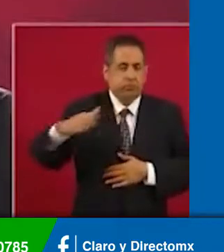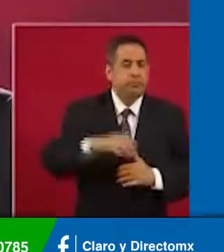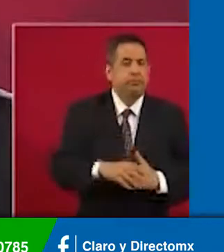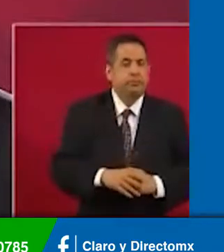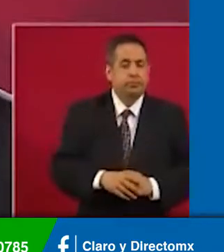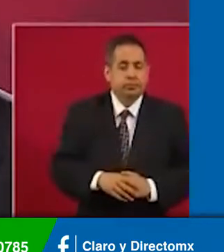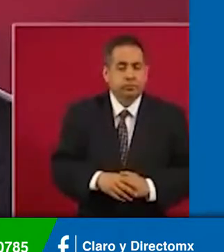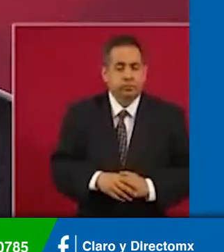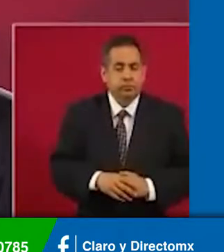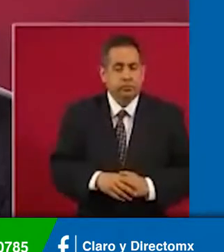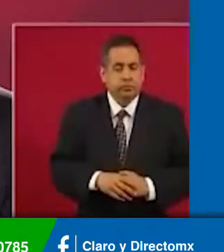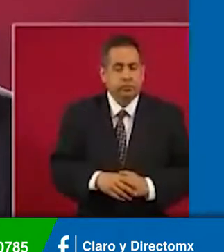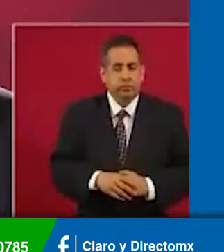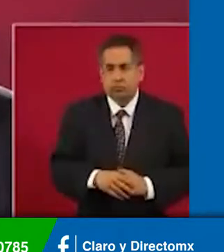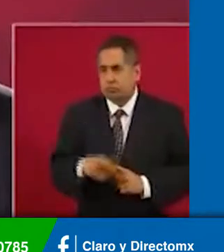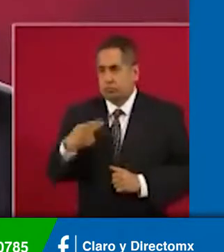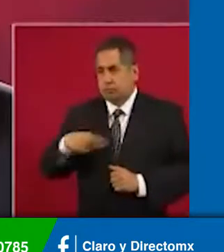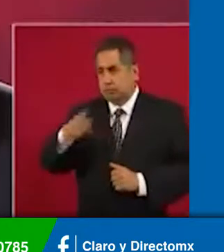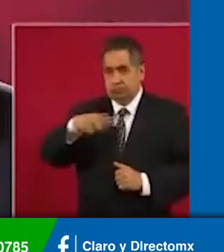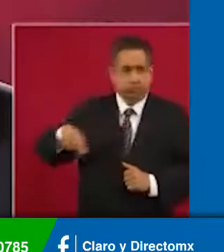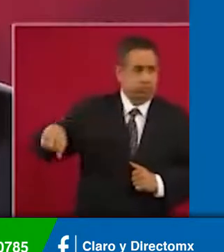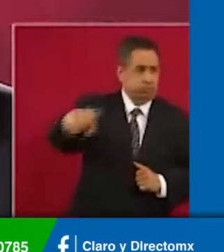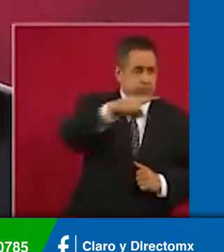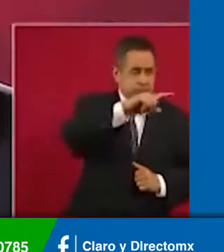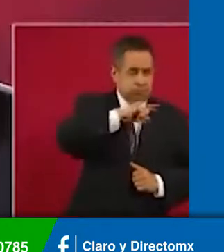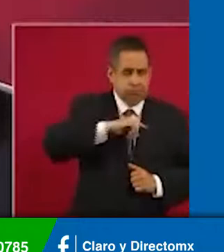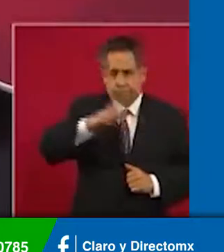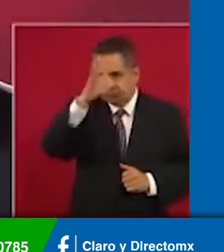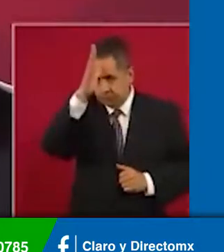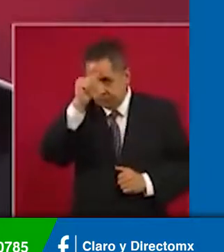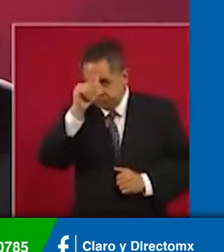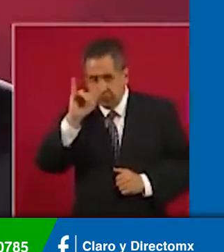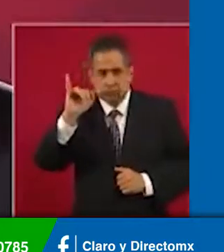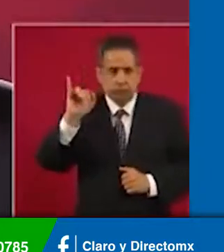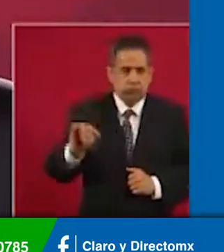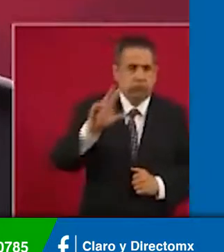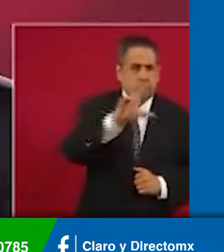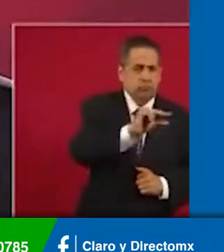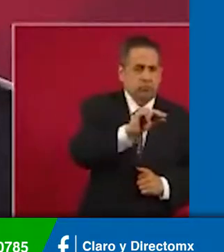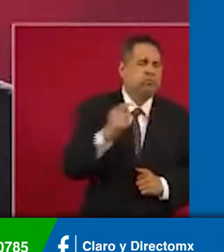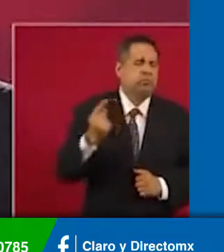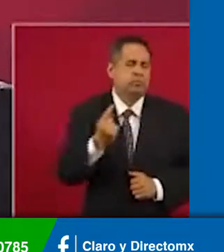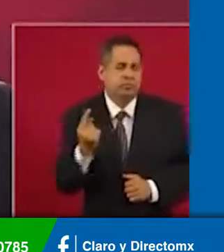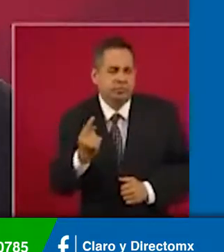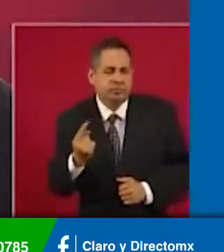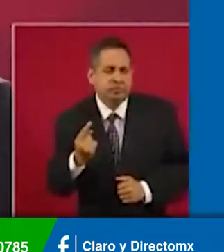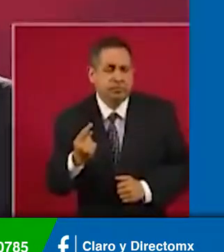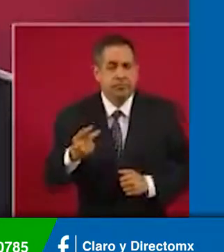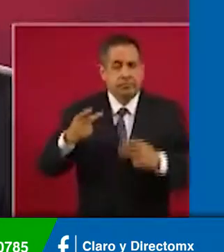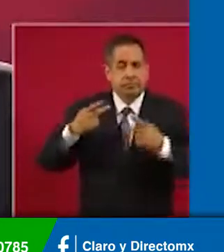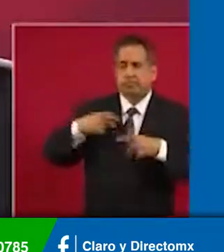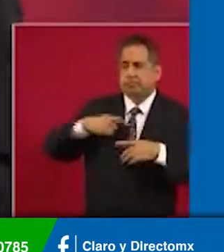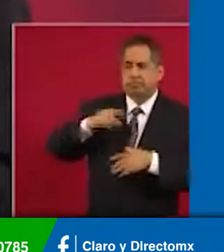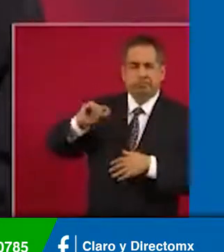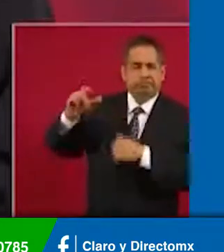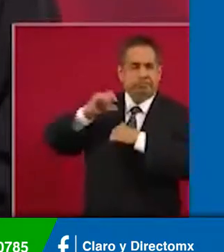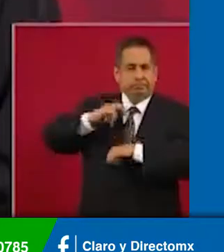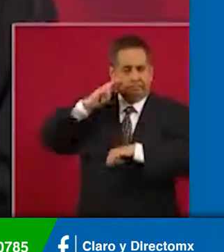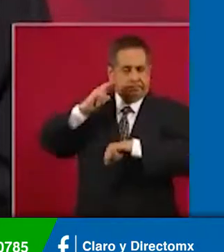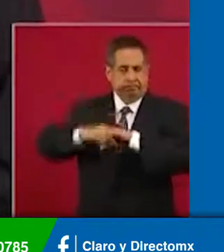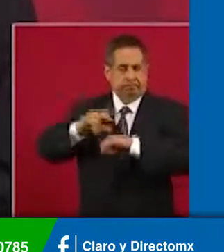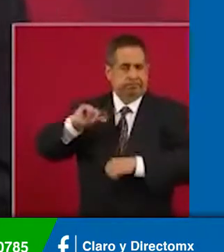¿Está de acuerdo o no con que las autoridades competentes